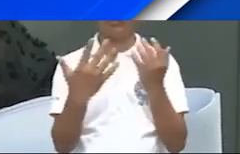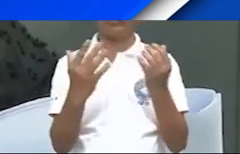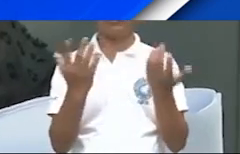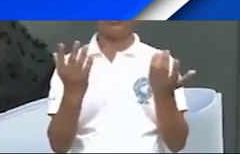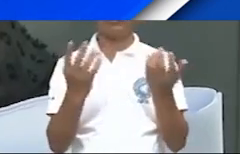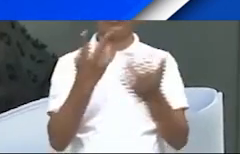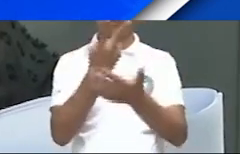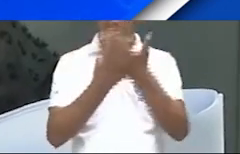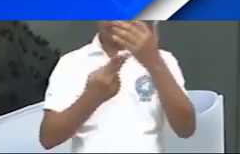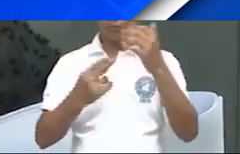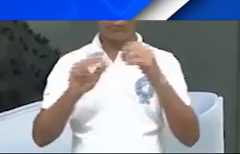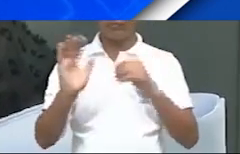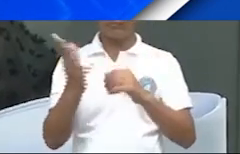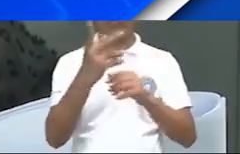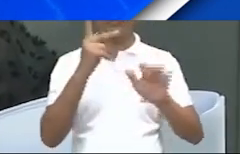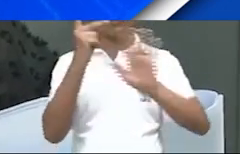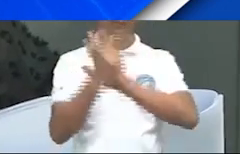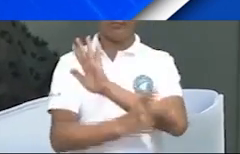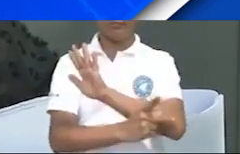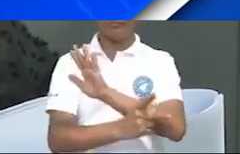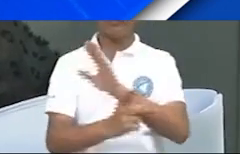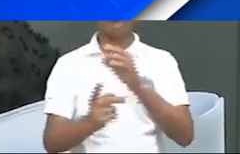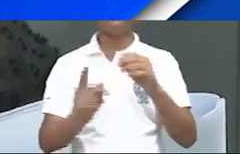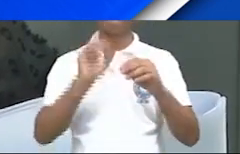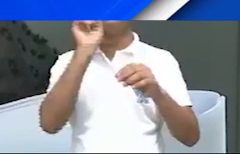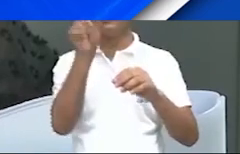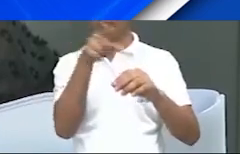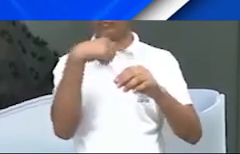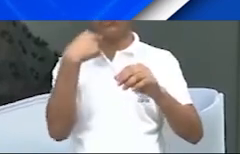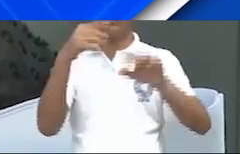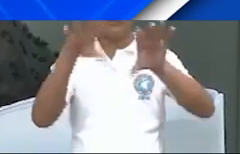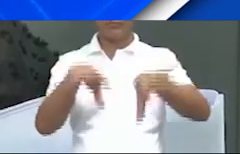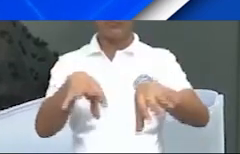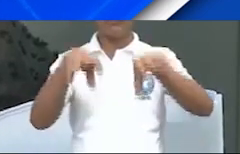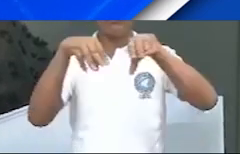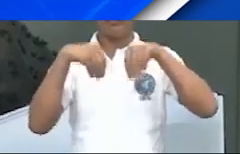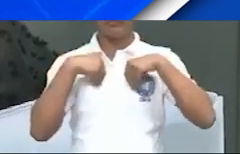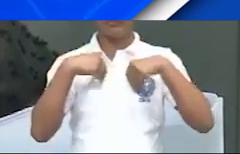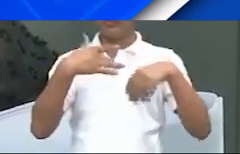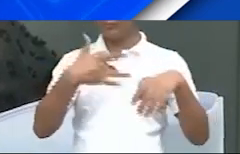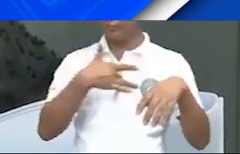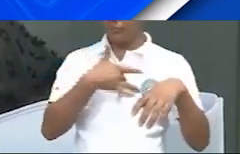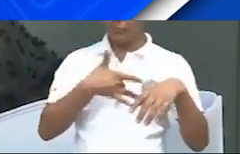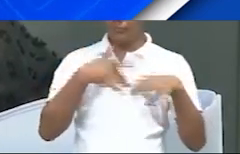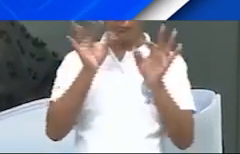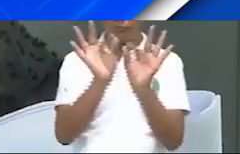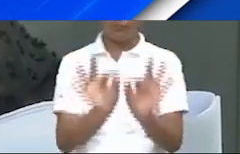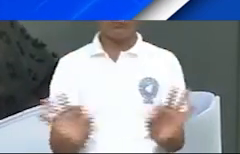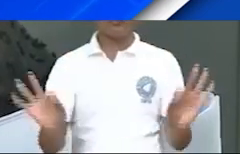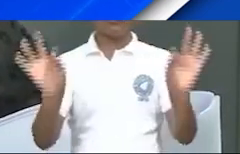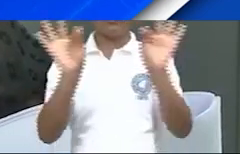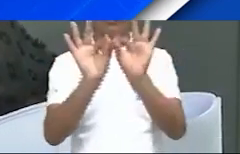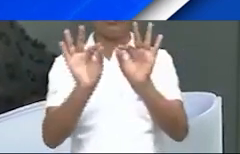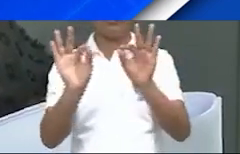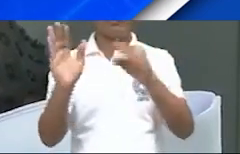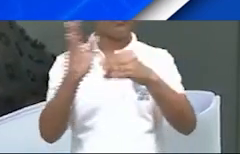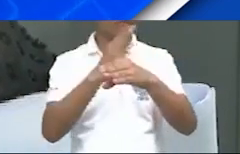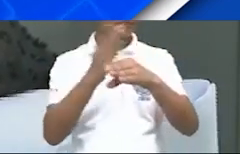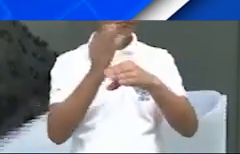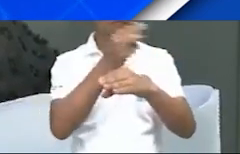los países, teniendo en cuenta las necesidades y prioridades de los